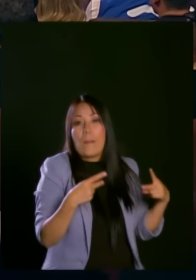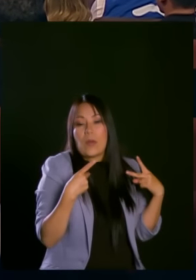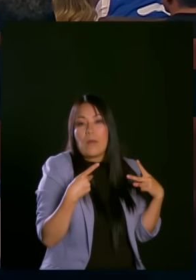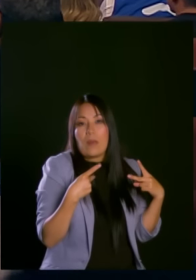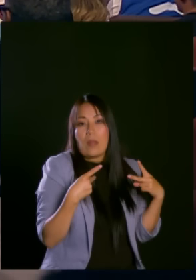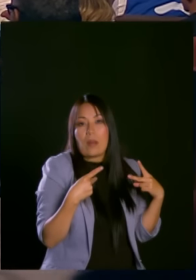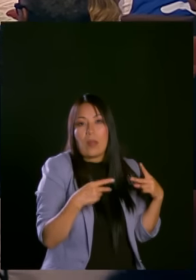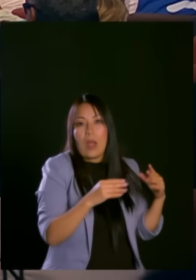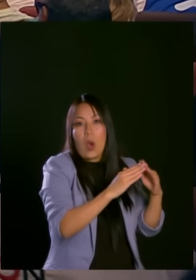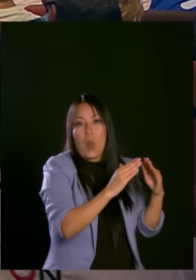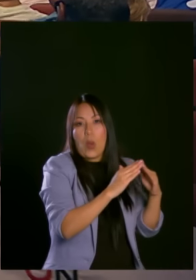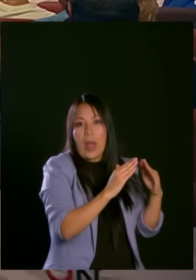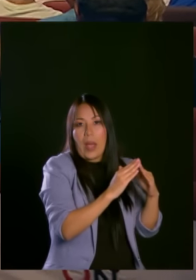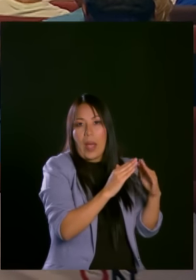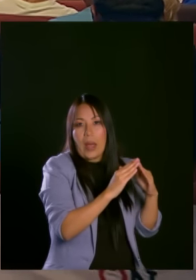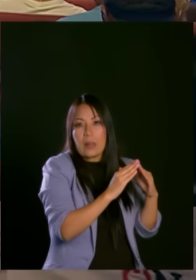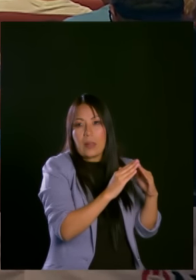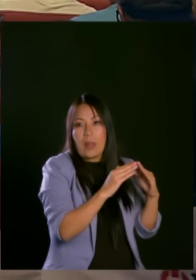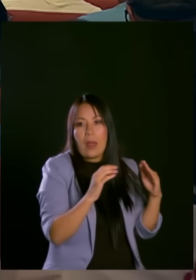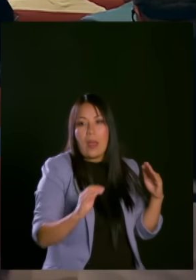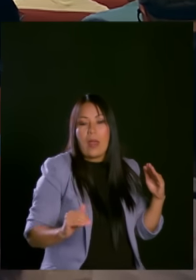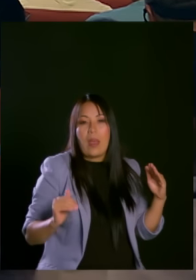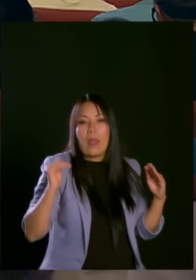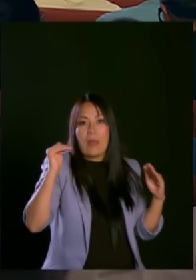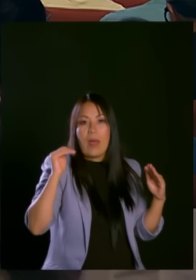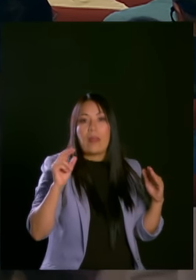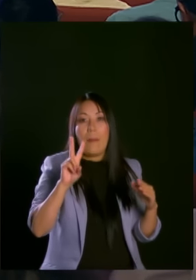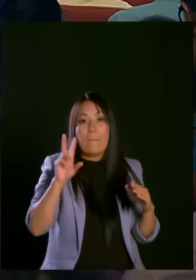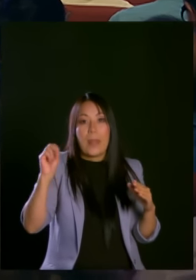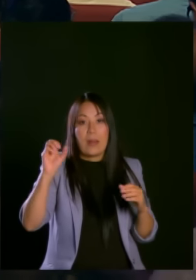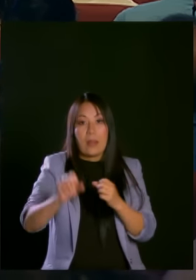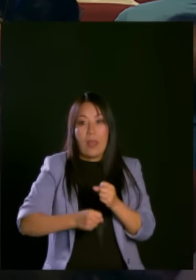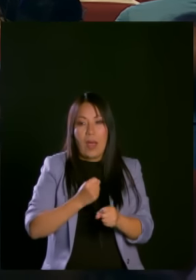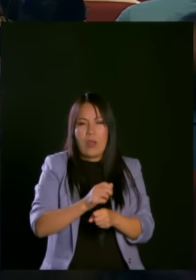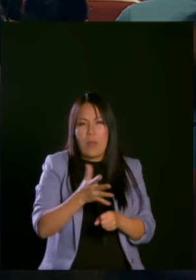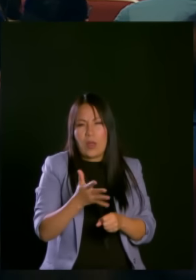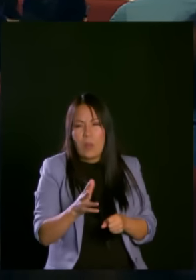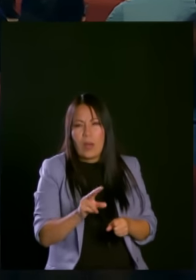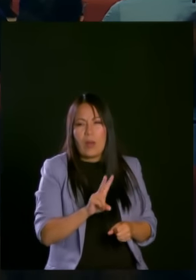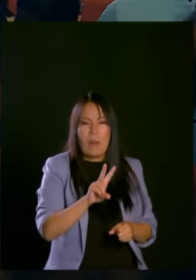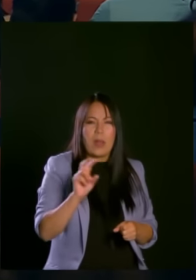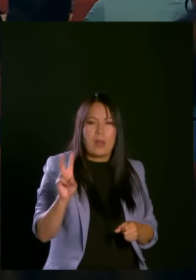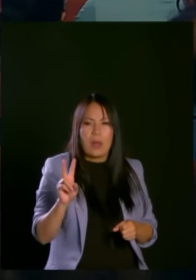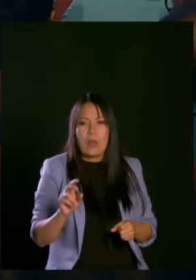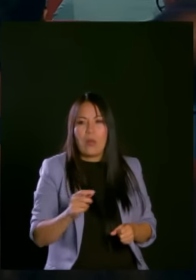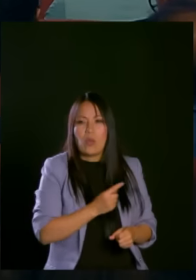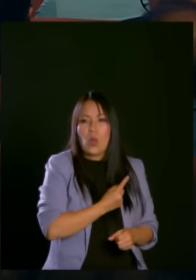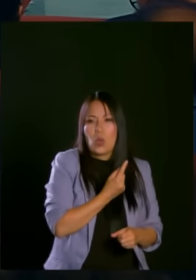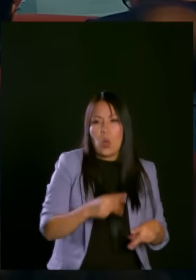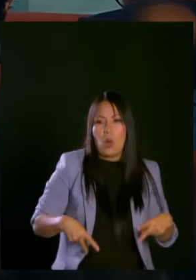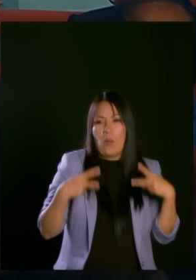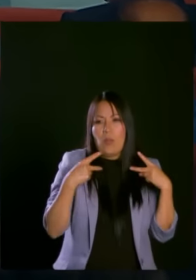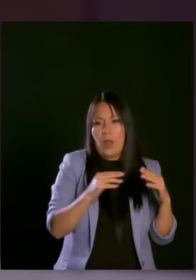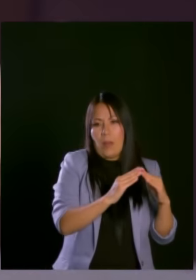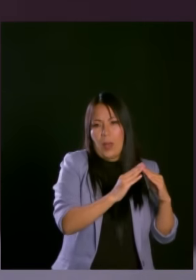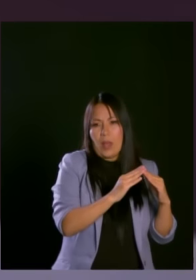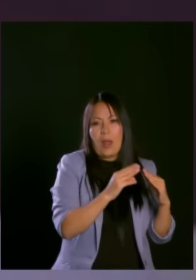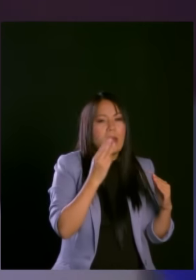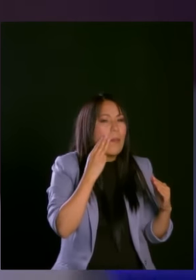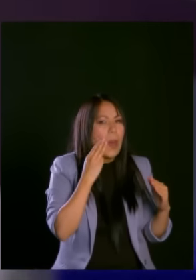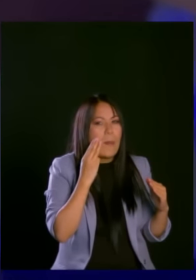solo. 21, por ahí. Decidí sostenerme solo. Tuve que salir de la casa de mi mamá, de mi